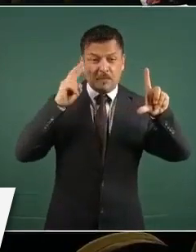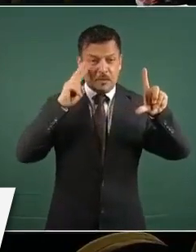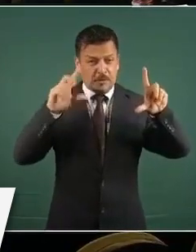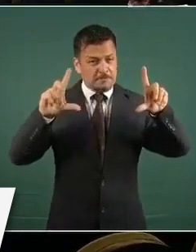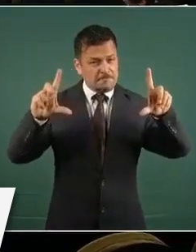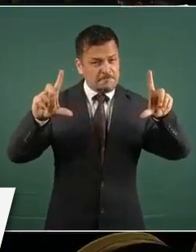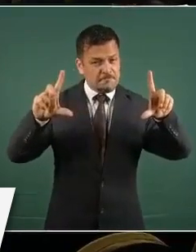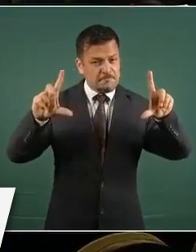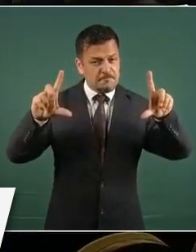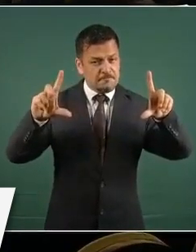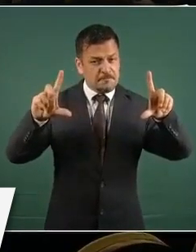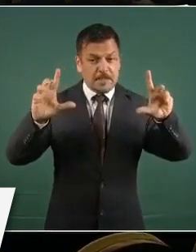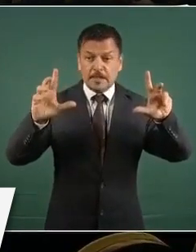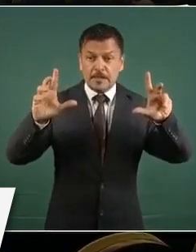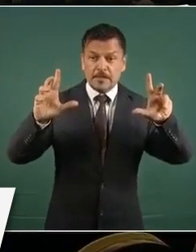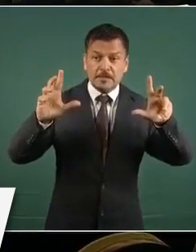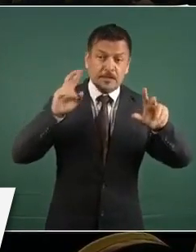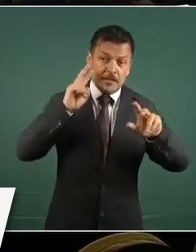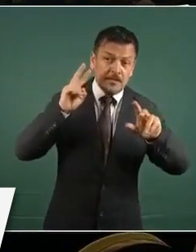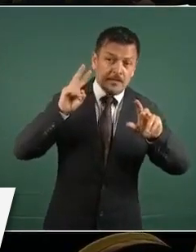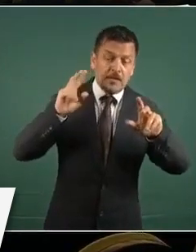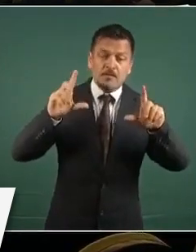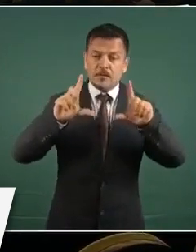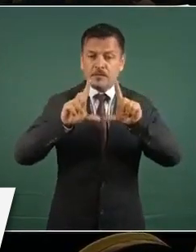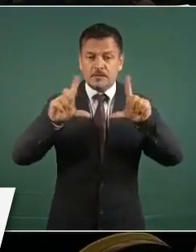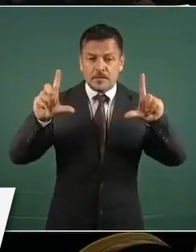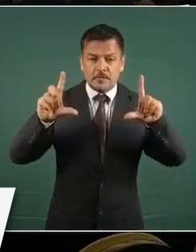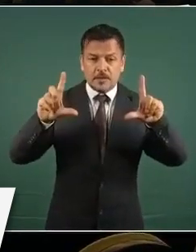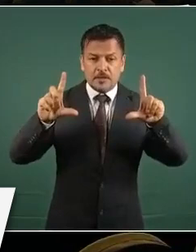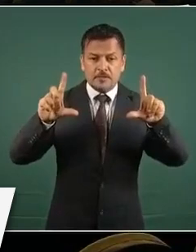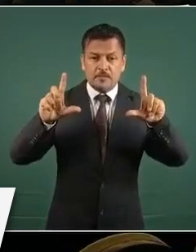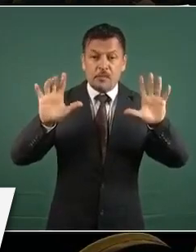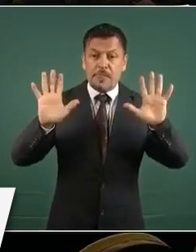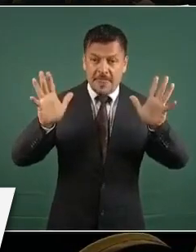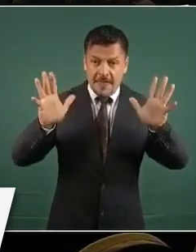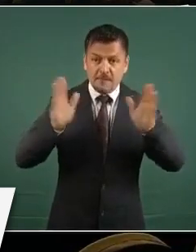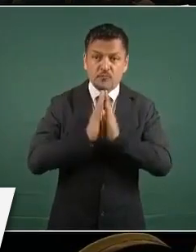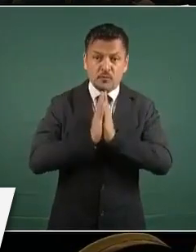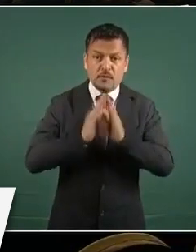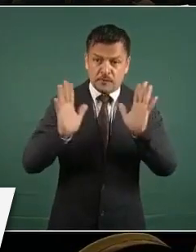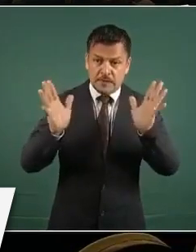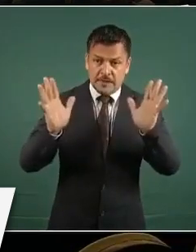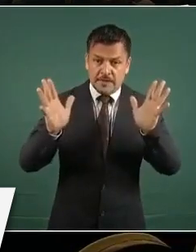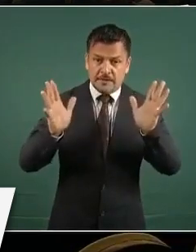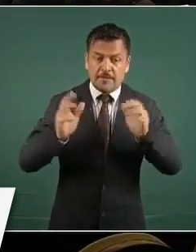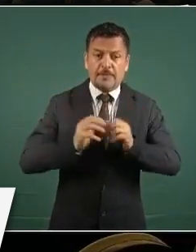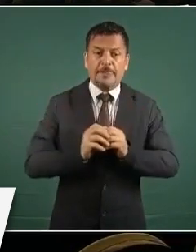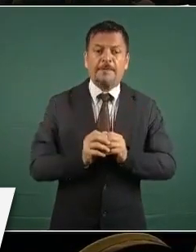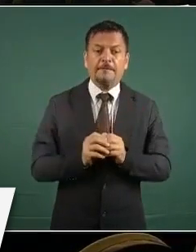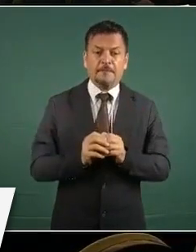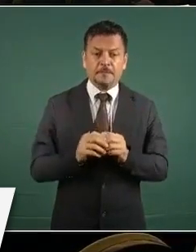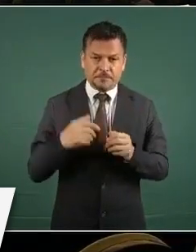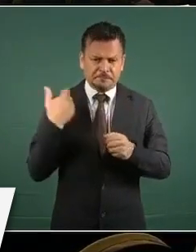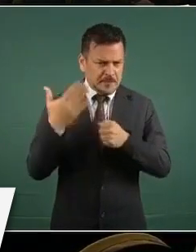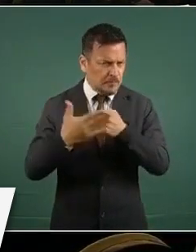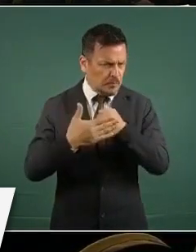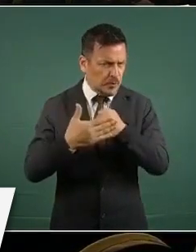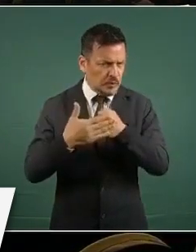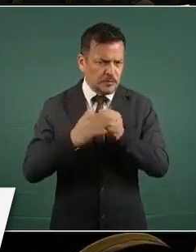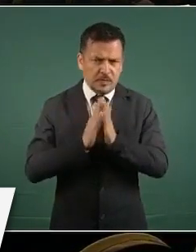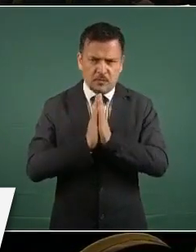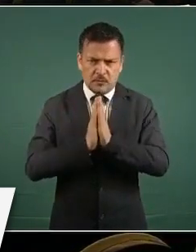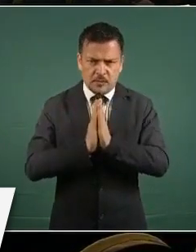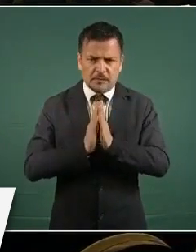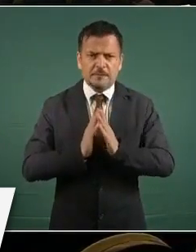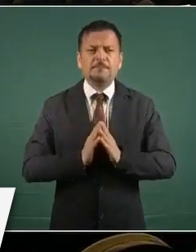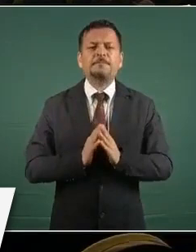teníamos nosotros previsto para presentarles esta mañana si quieren darle a la siguiente a la siguiente imagen por favor